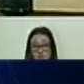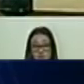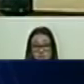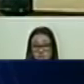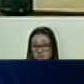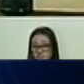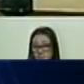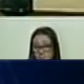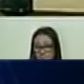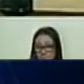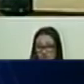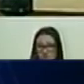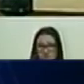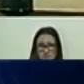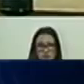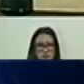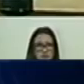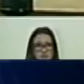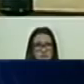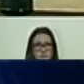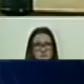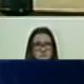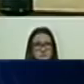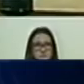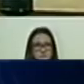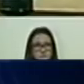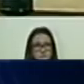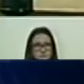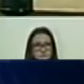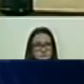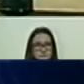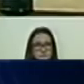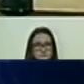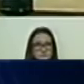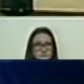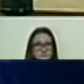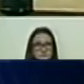anti-venezolana, anti-bolivariana, que no tiene parangón en 200 años.